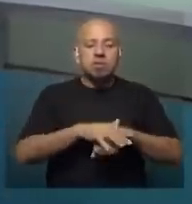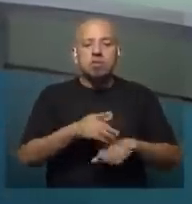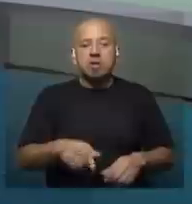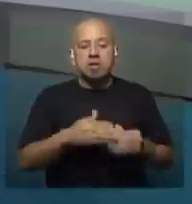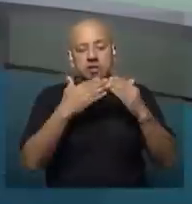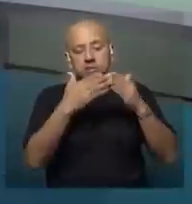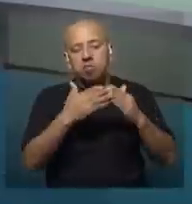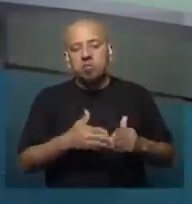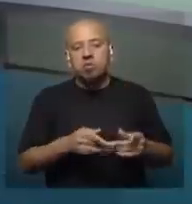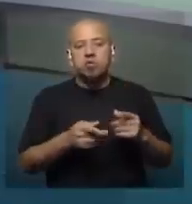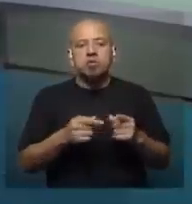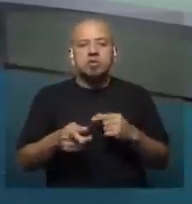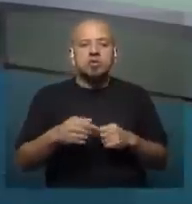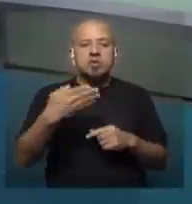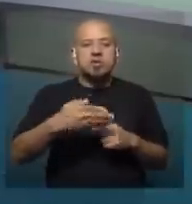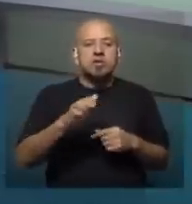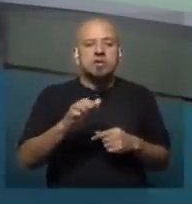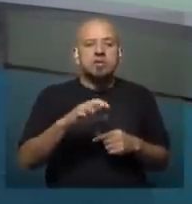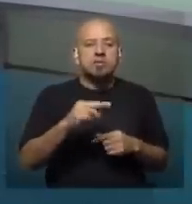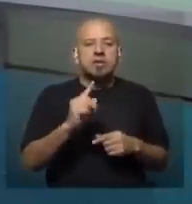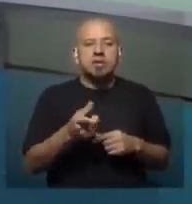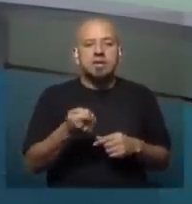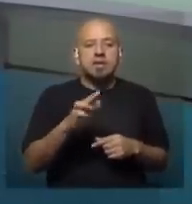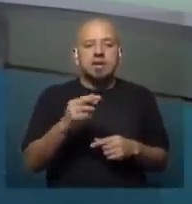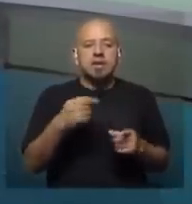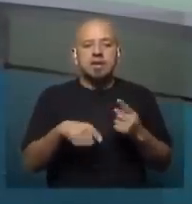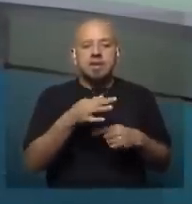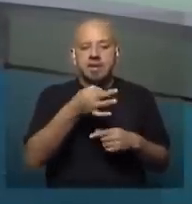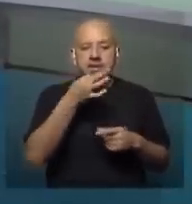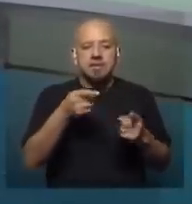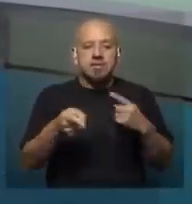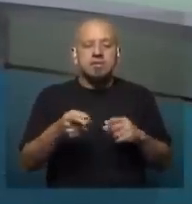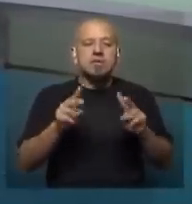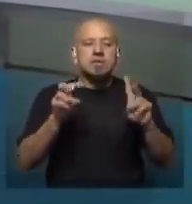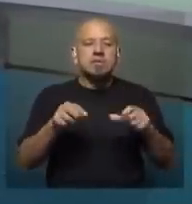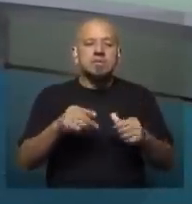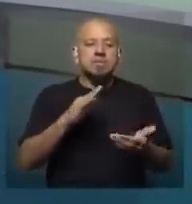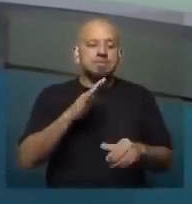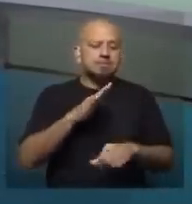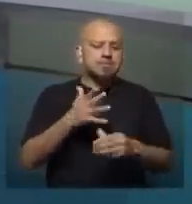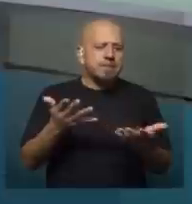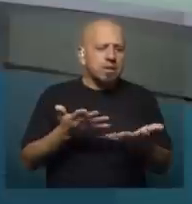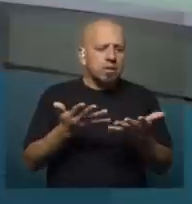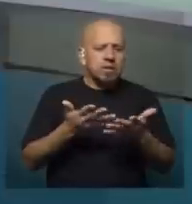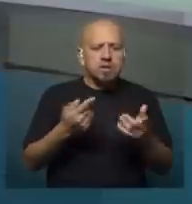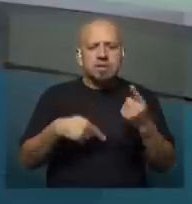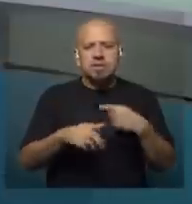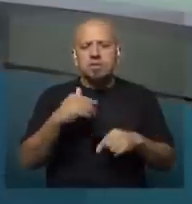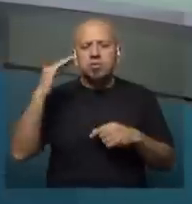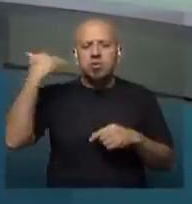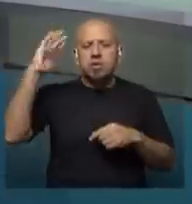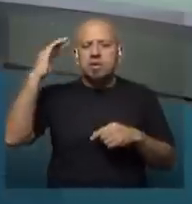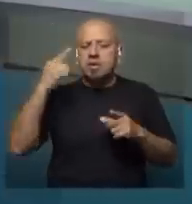por el senador Mario Vergara que en las últimas horas también se ha expresado sobre este tema y está apuntando precisamente a las autoridades